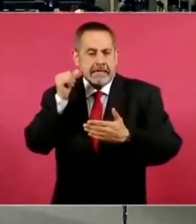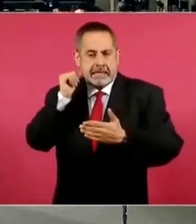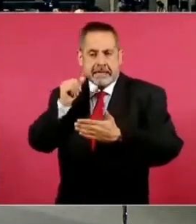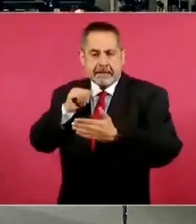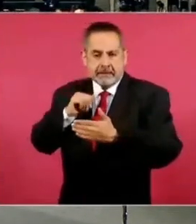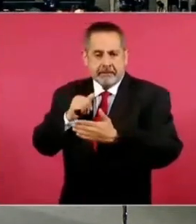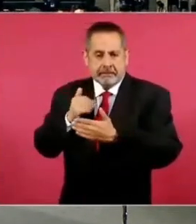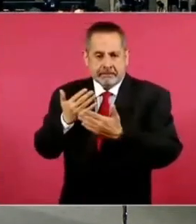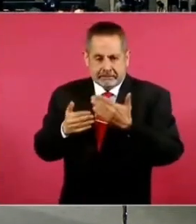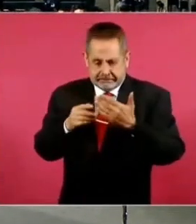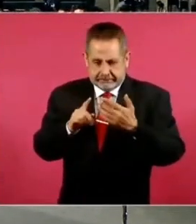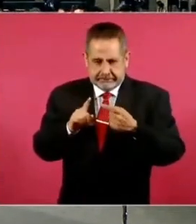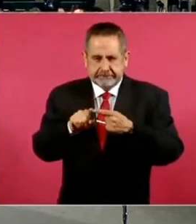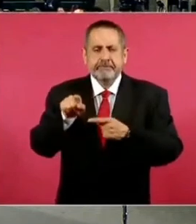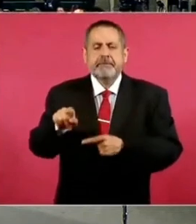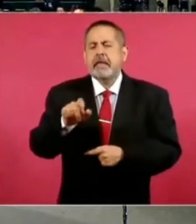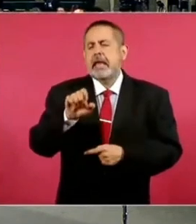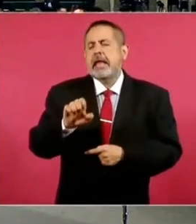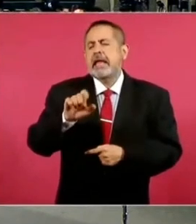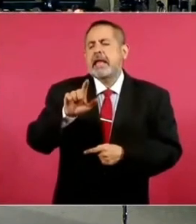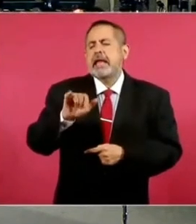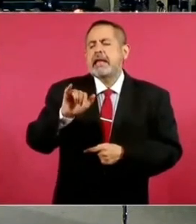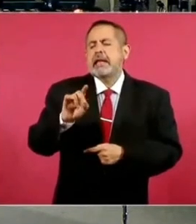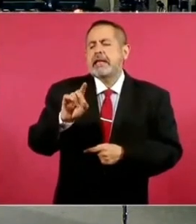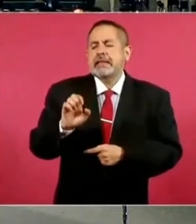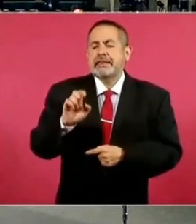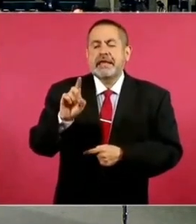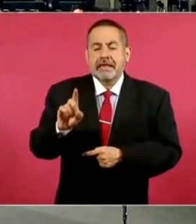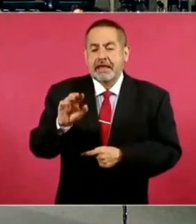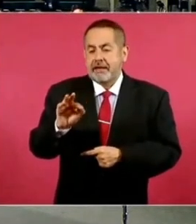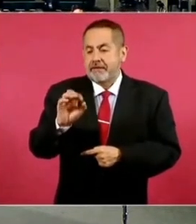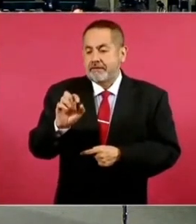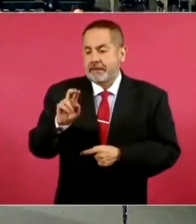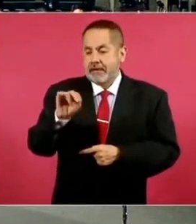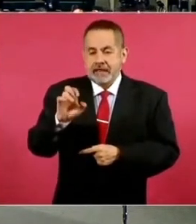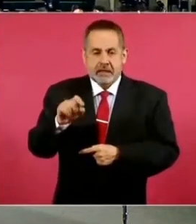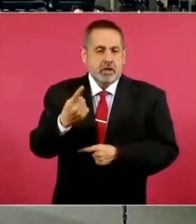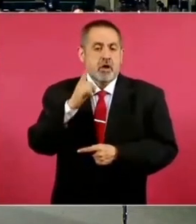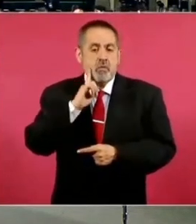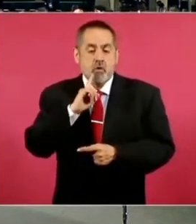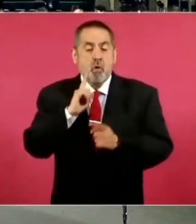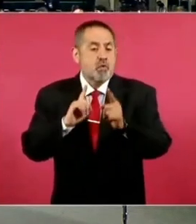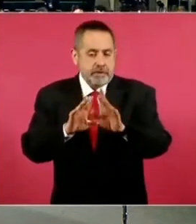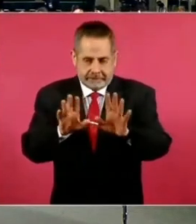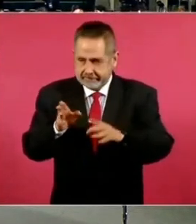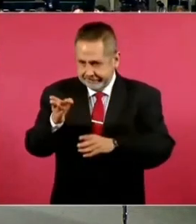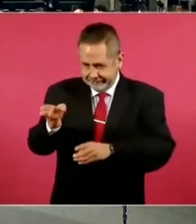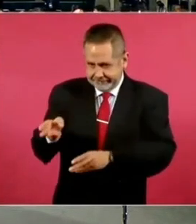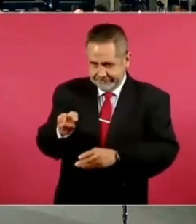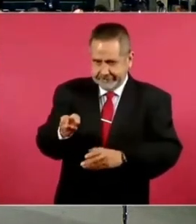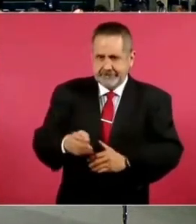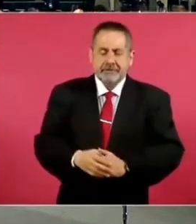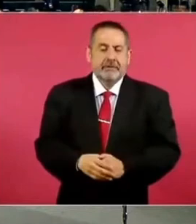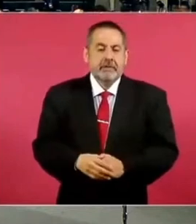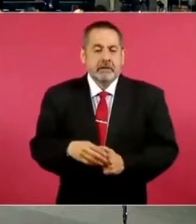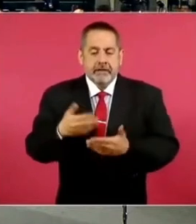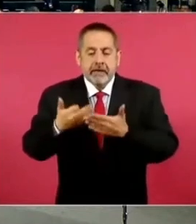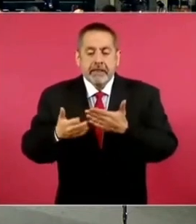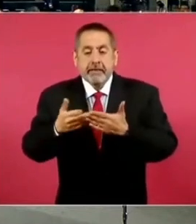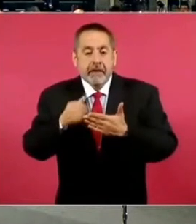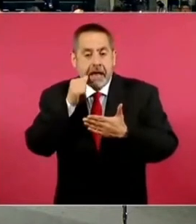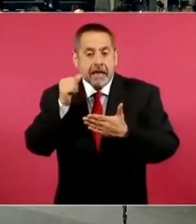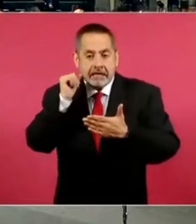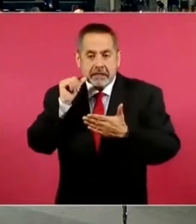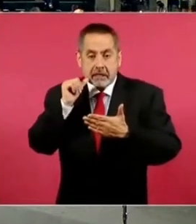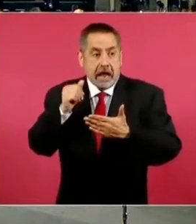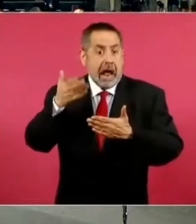compañera elid Fernández una compañera nada más que quedó aquí porque